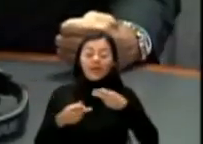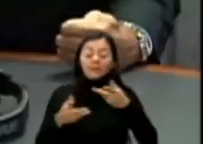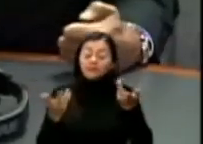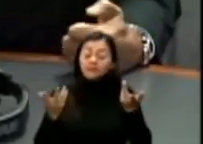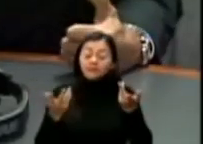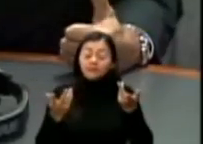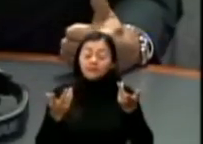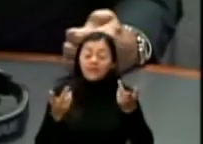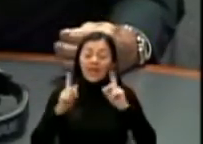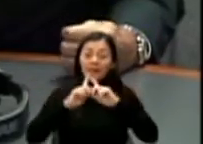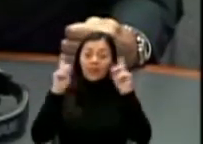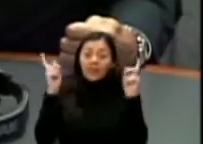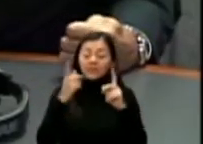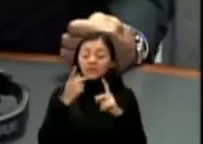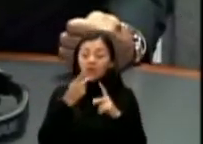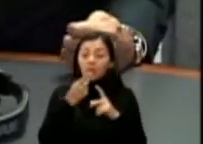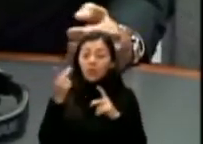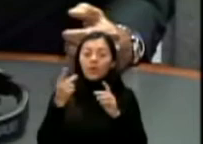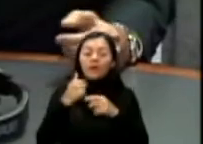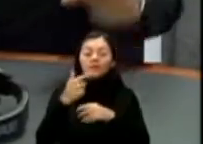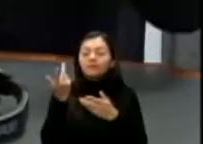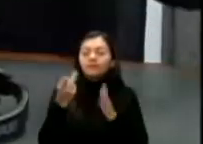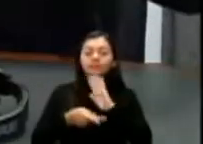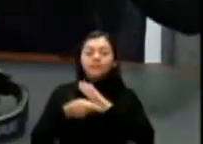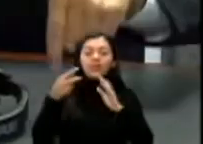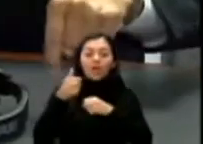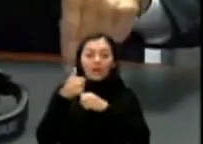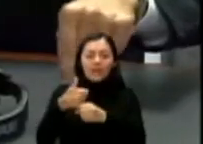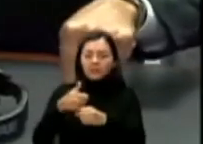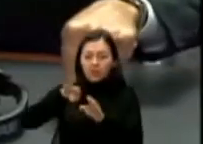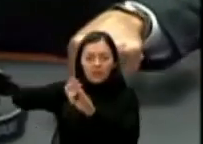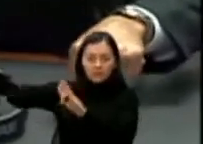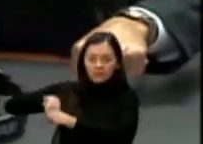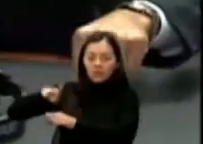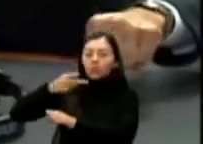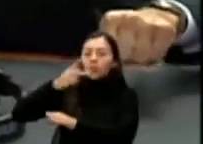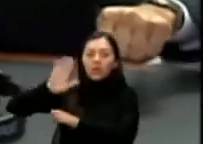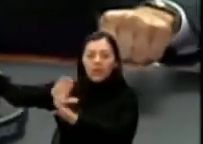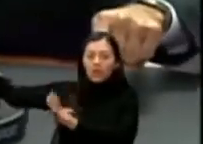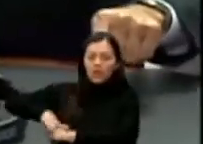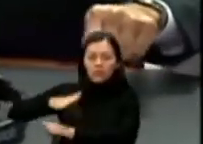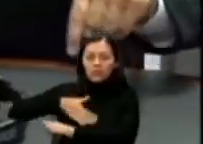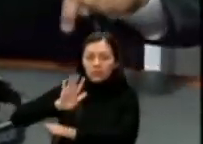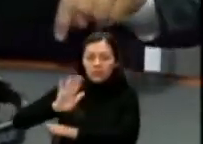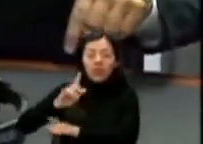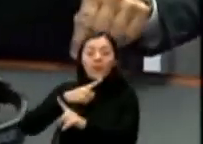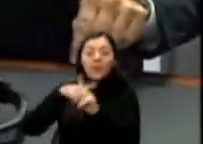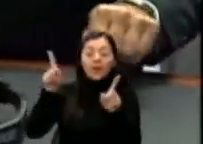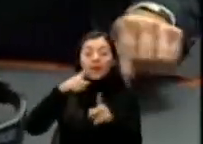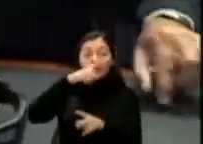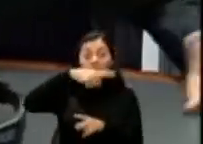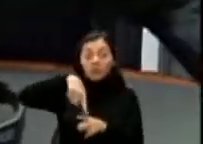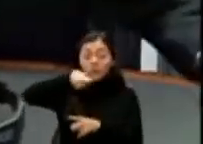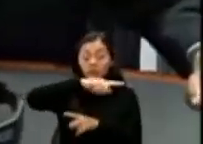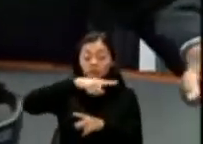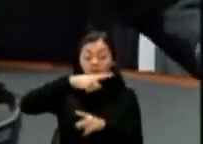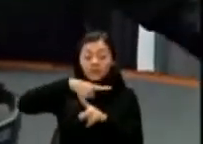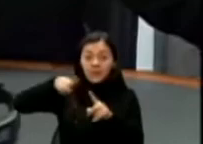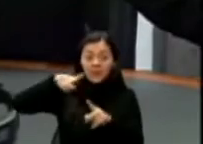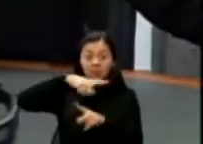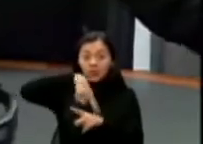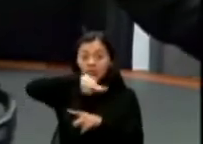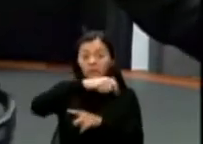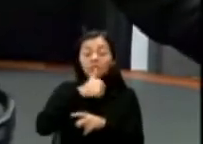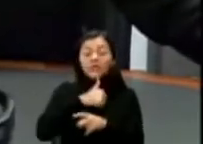tiene ese tipo de excedente como petroamazonas en este caso pero también el 12% de la operación pública se queda